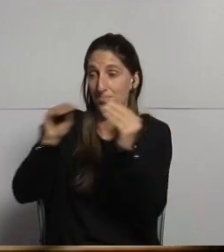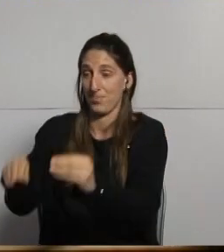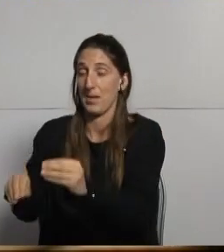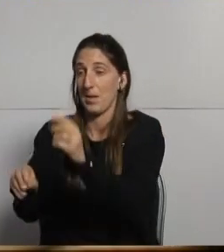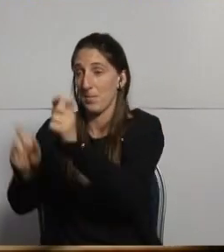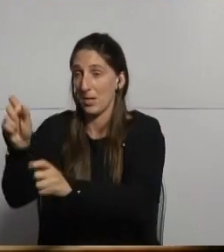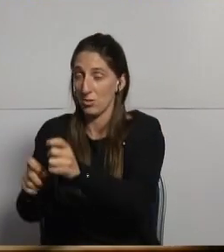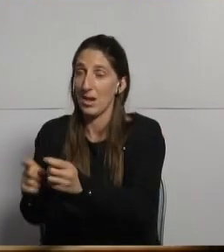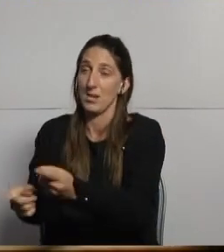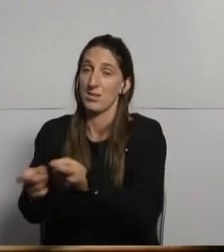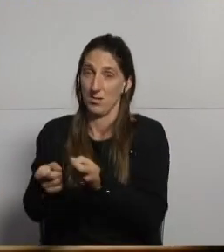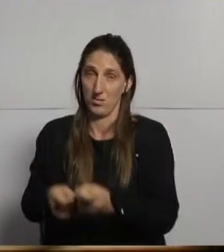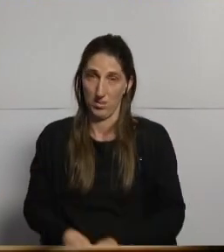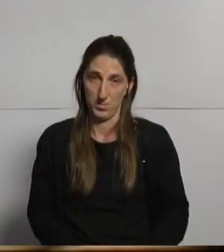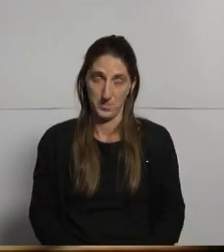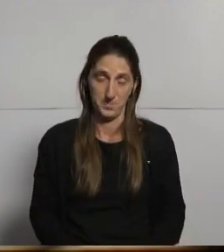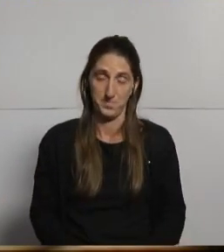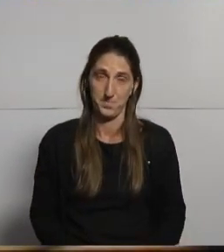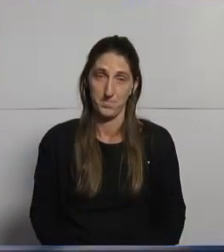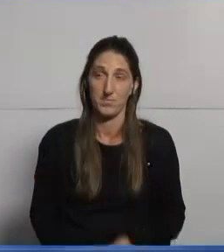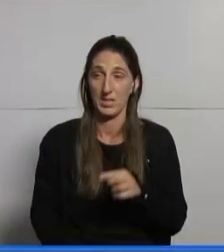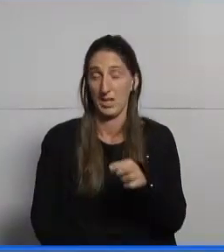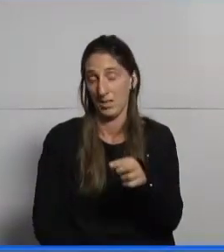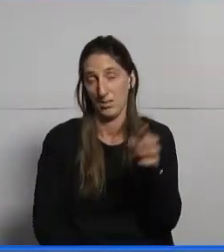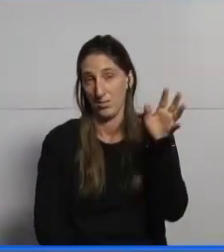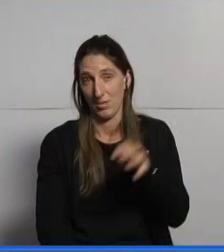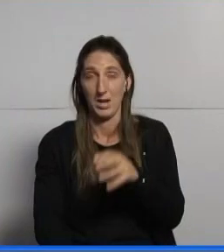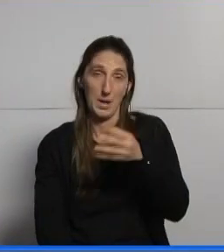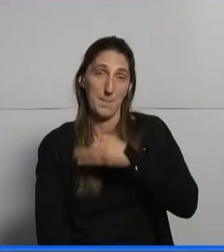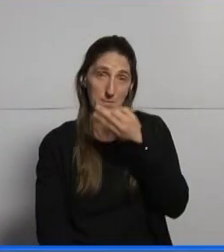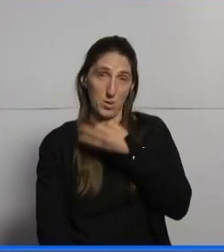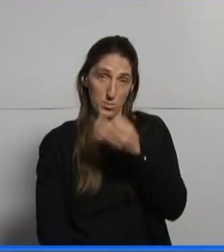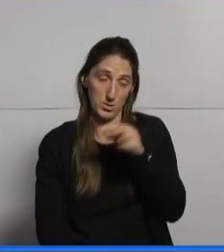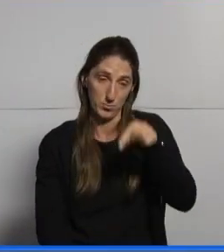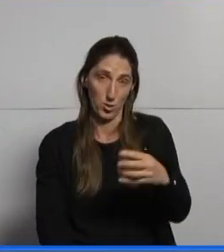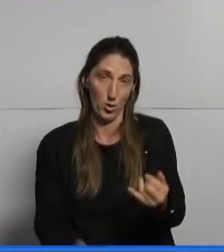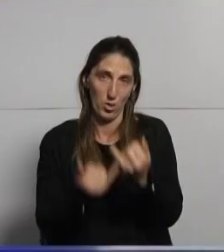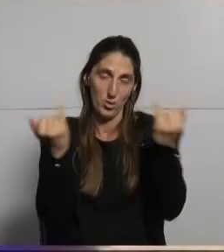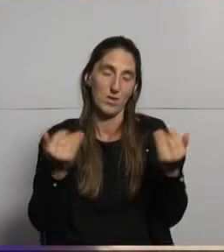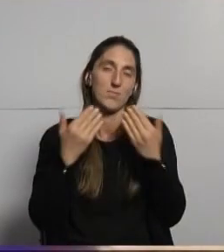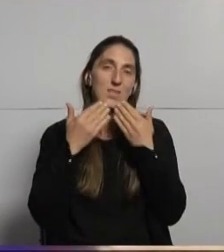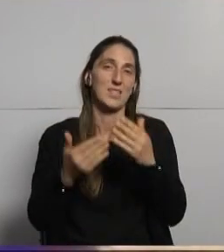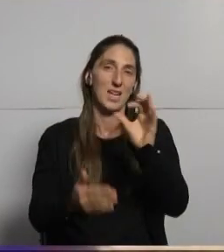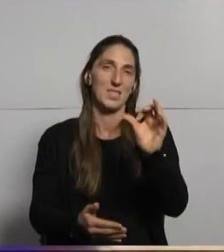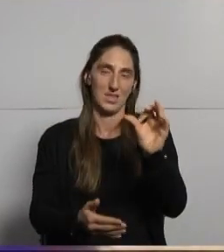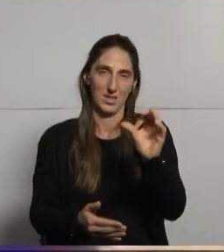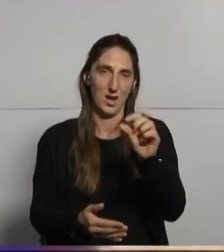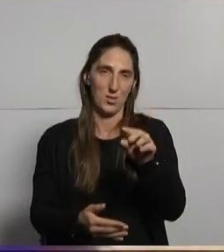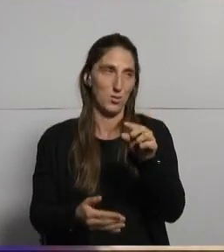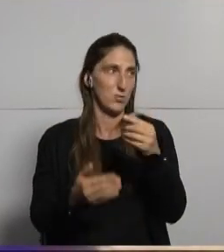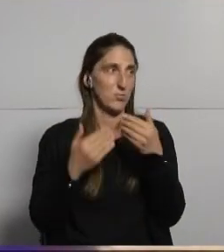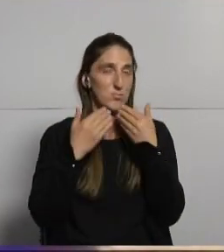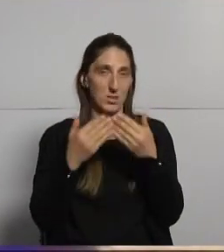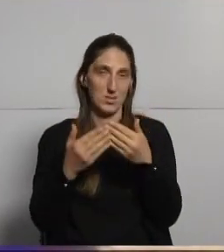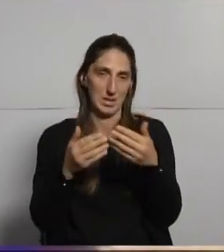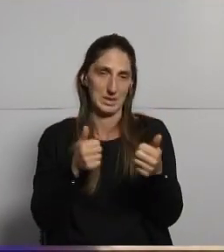precisaba. Y por aquí era lo que traje para compartir en el día de hoy. Gracias, Santiago, por la exposición,